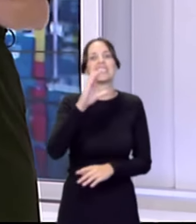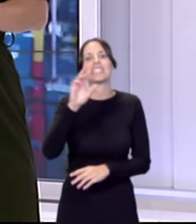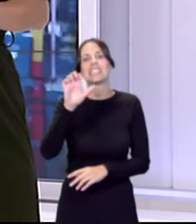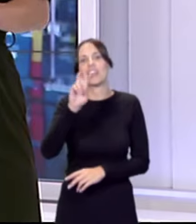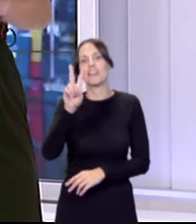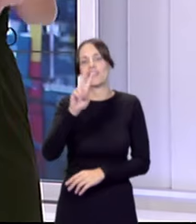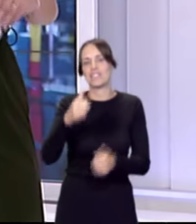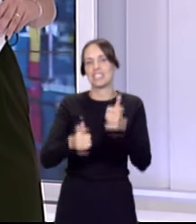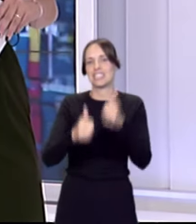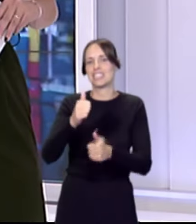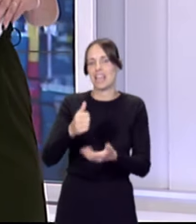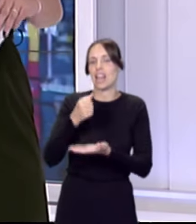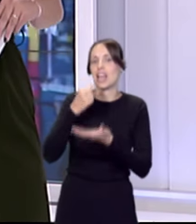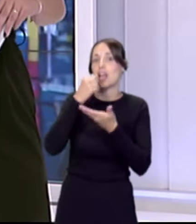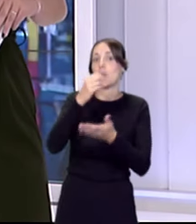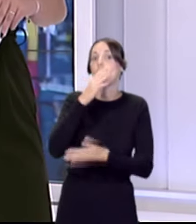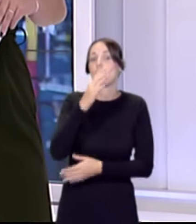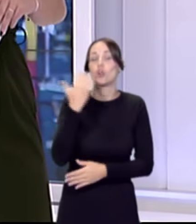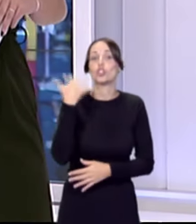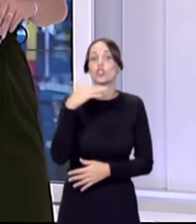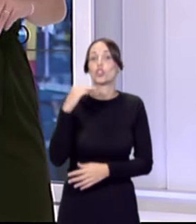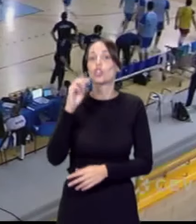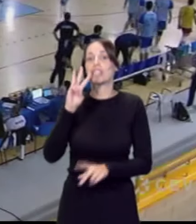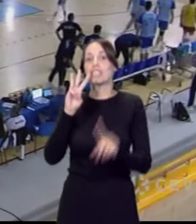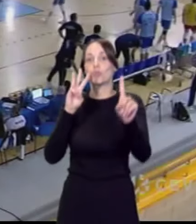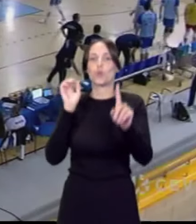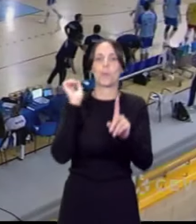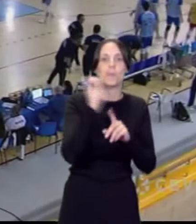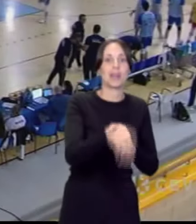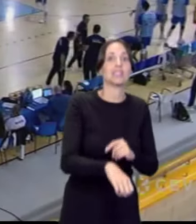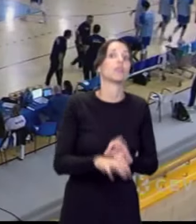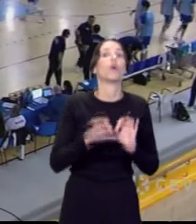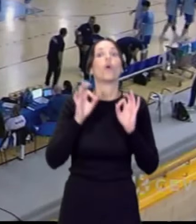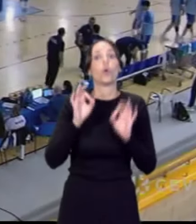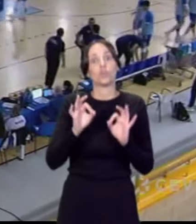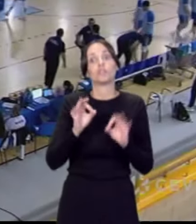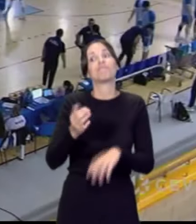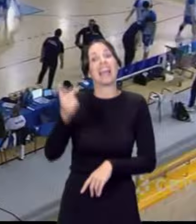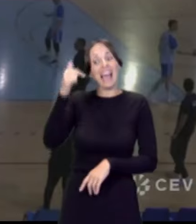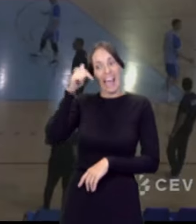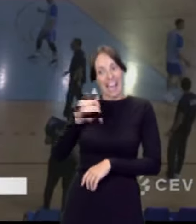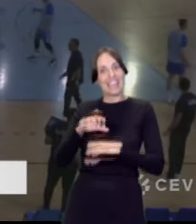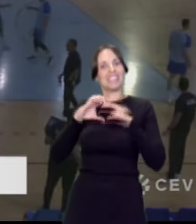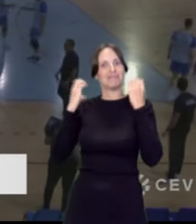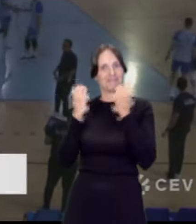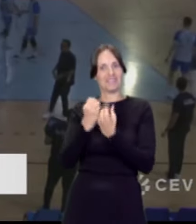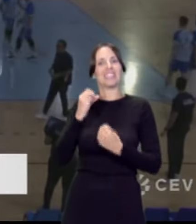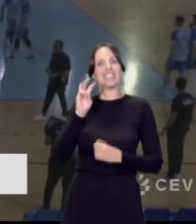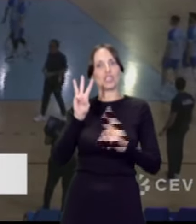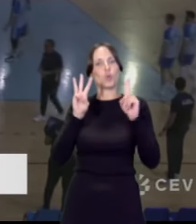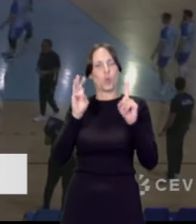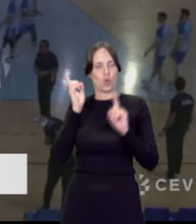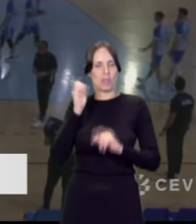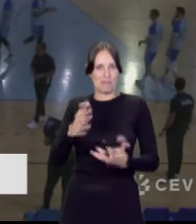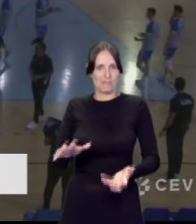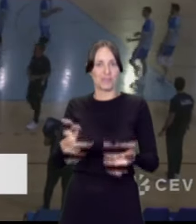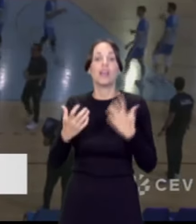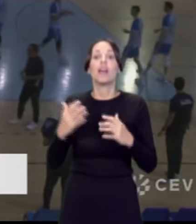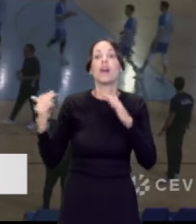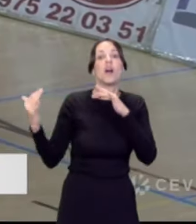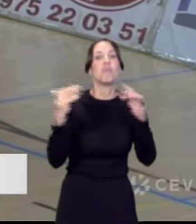tras vencer 3-1 en Soria, al Río Duero. Una ventaja de 3-1 que también traían adquirida de la ida. El partido empezó de